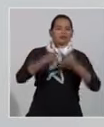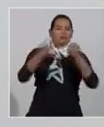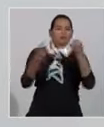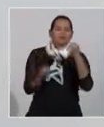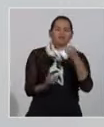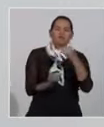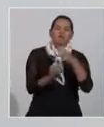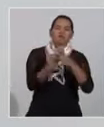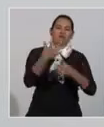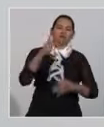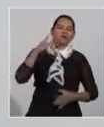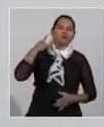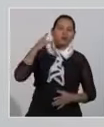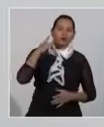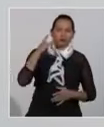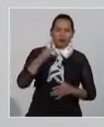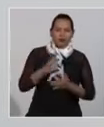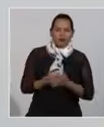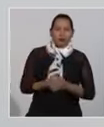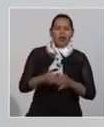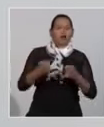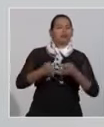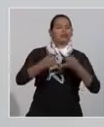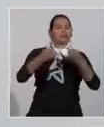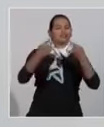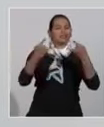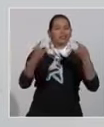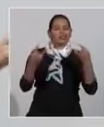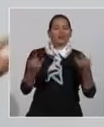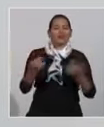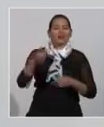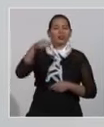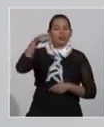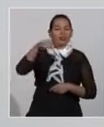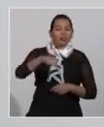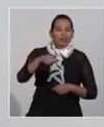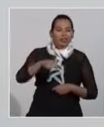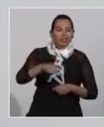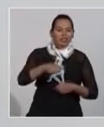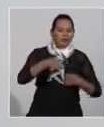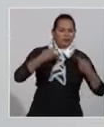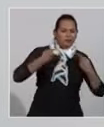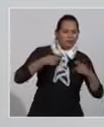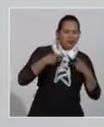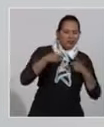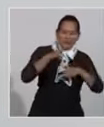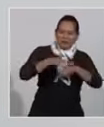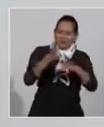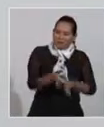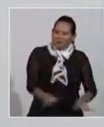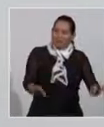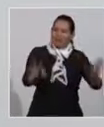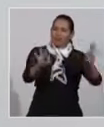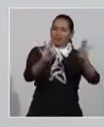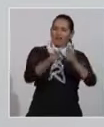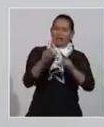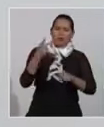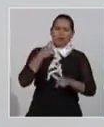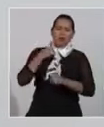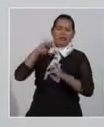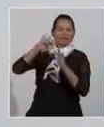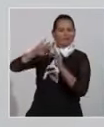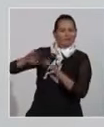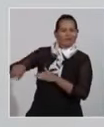historia donde los protagonistas sean los ciudadanos y ya no los políticos. Quiero construir una nueva historia con